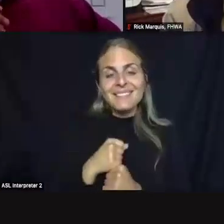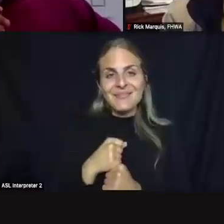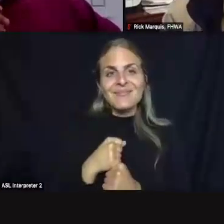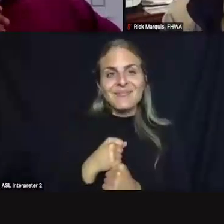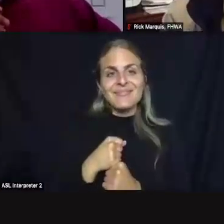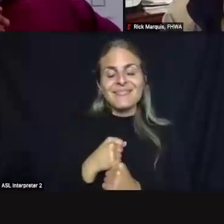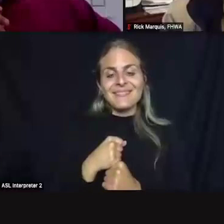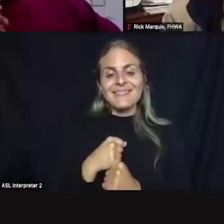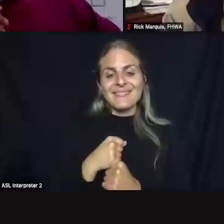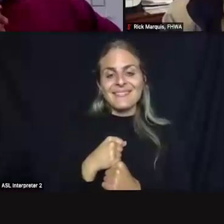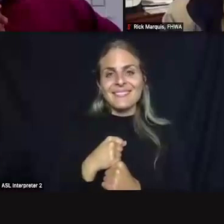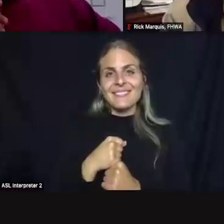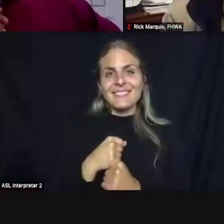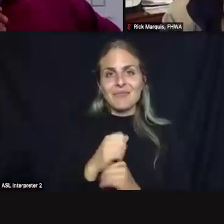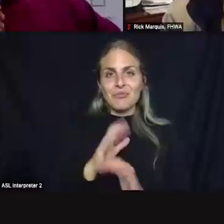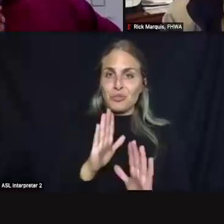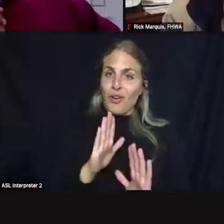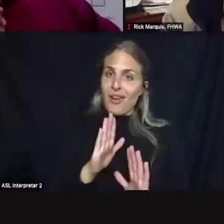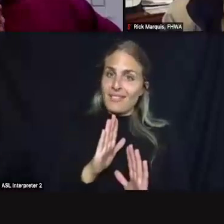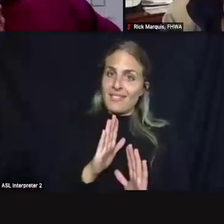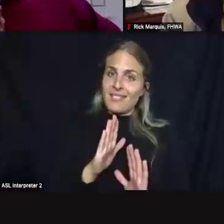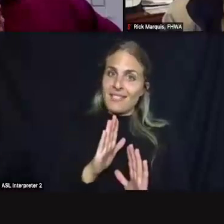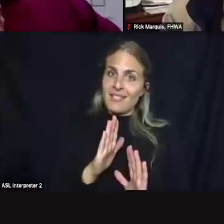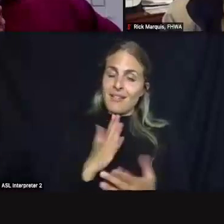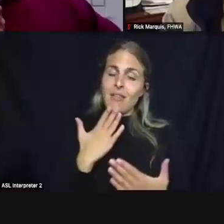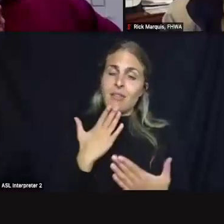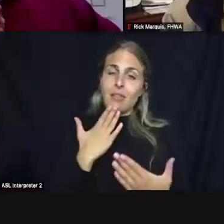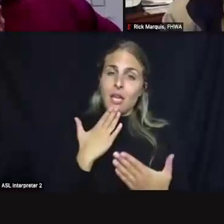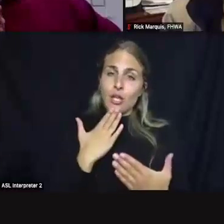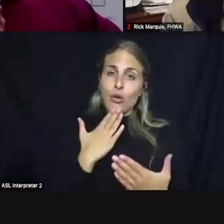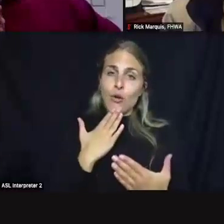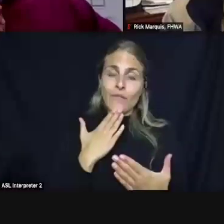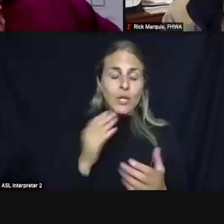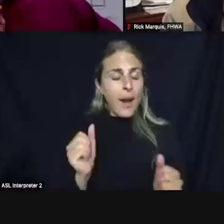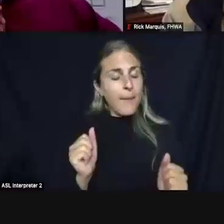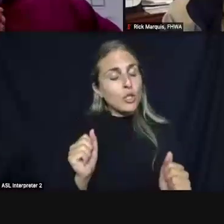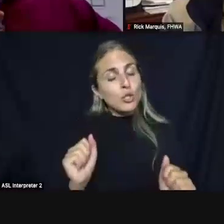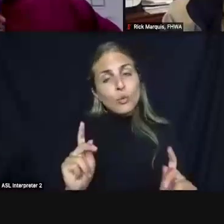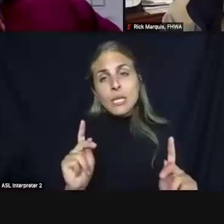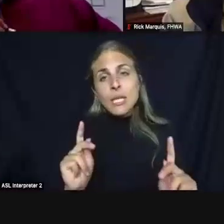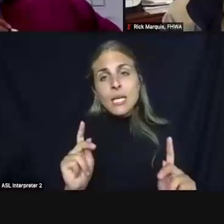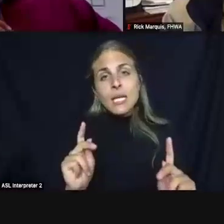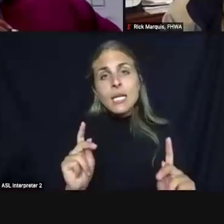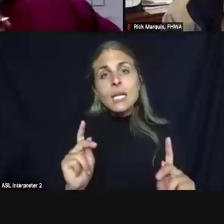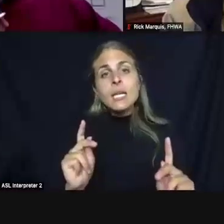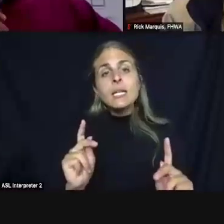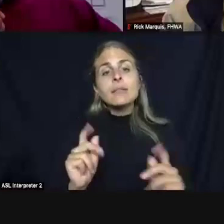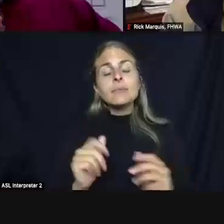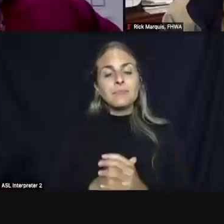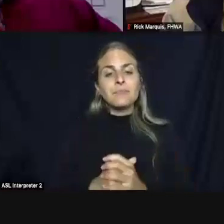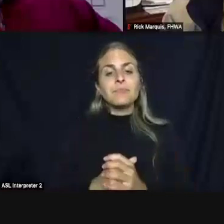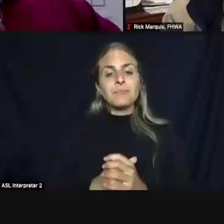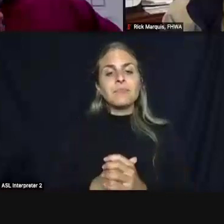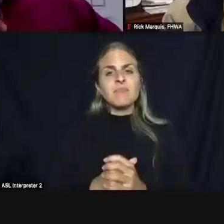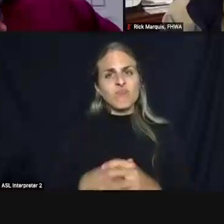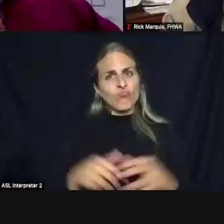¿Me escuchan? Sí, le escuchamos. Qué bien. Gracias por la